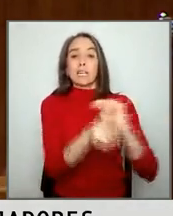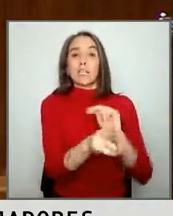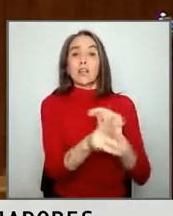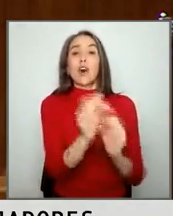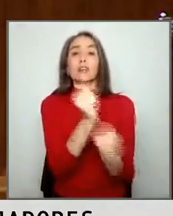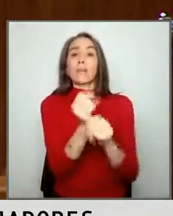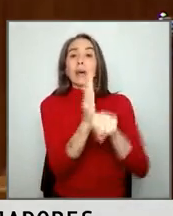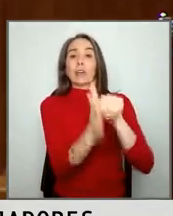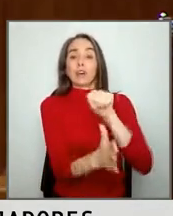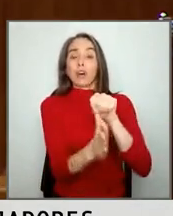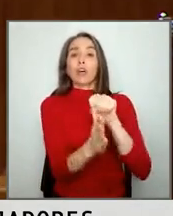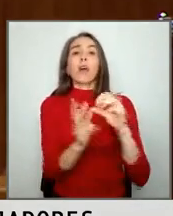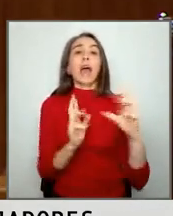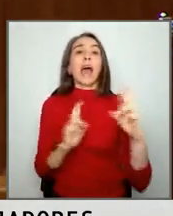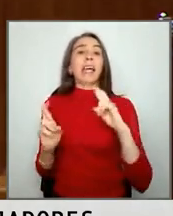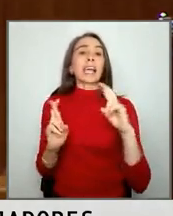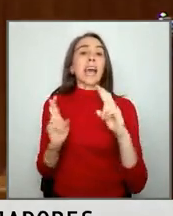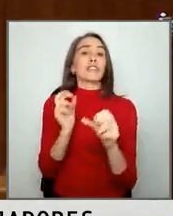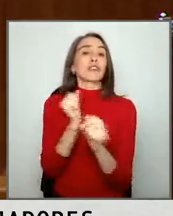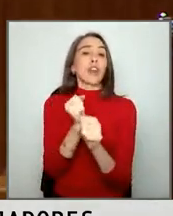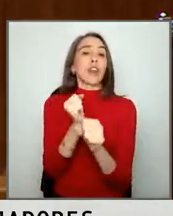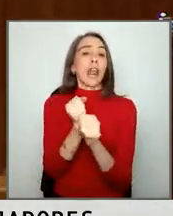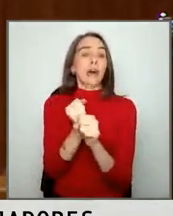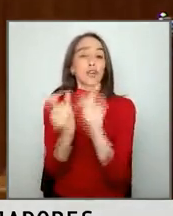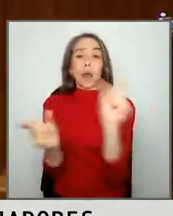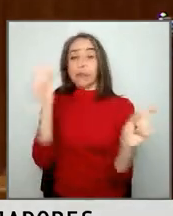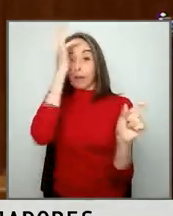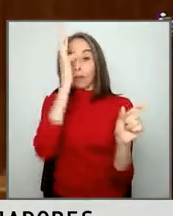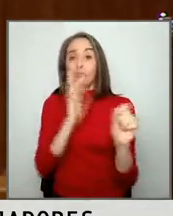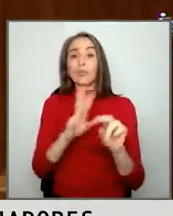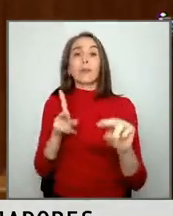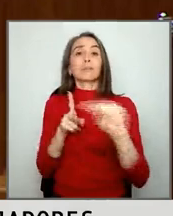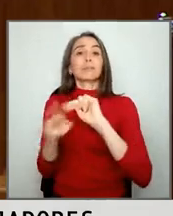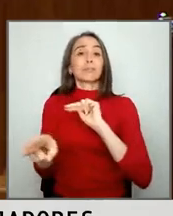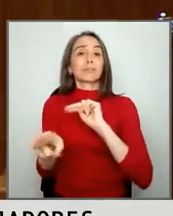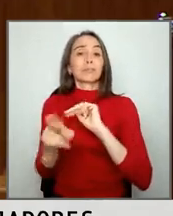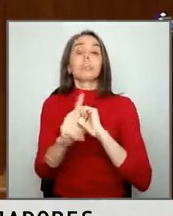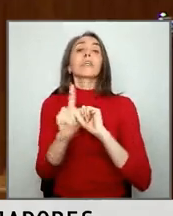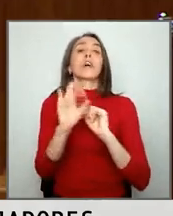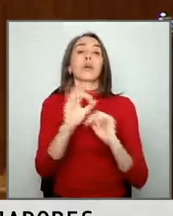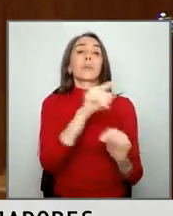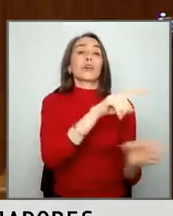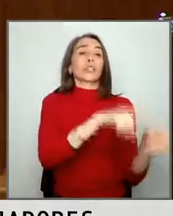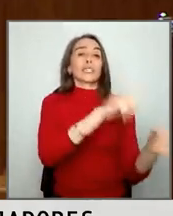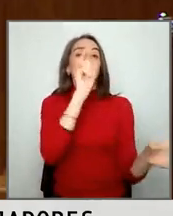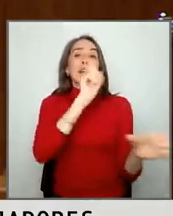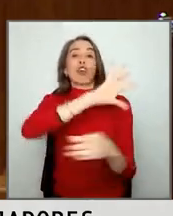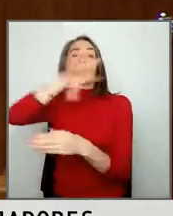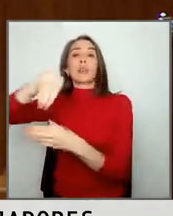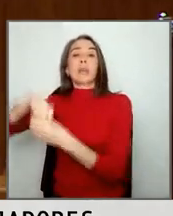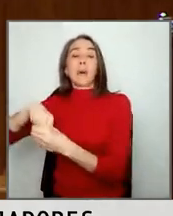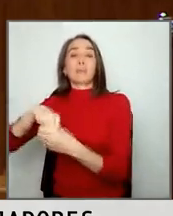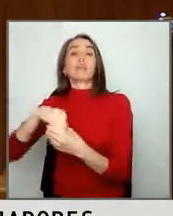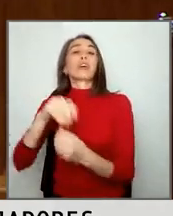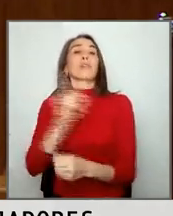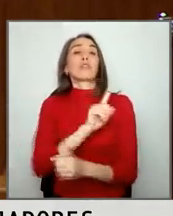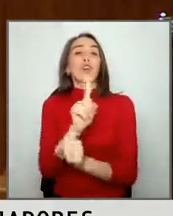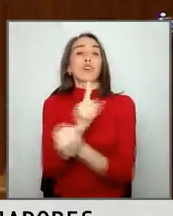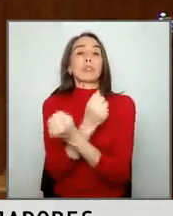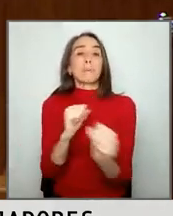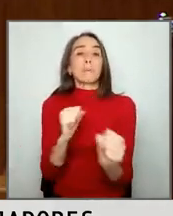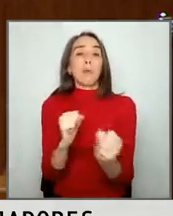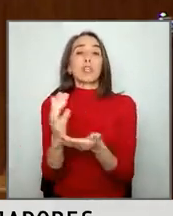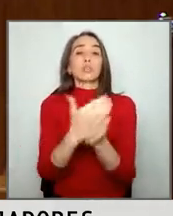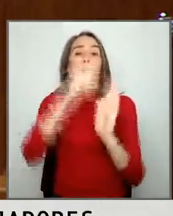de la de la relación laboral del personal traspasado ni significar disminución de remuneraciones ni modificación de